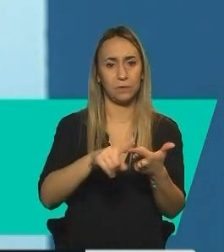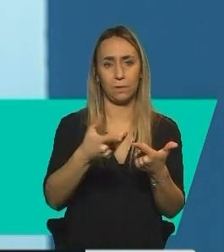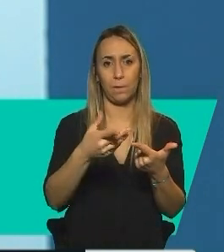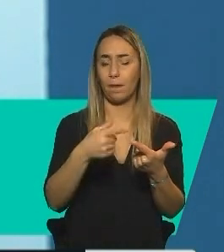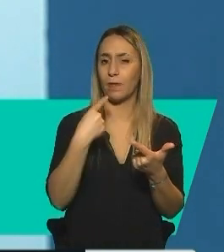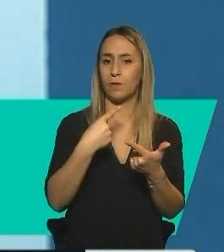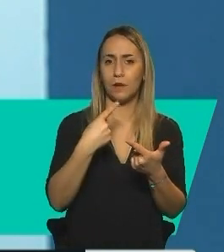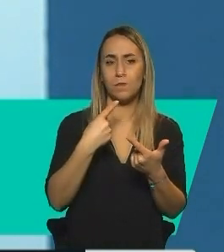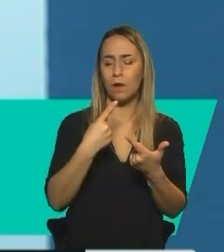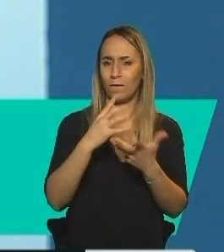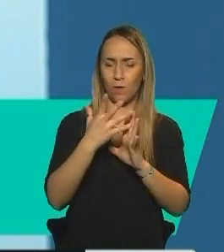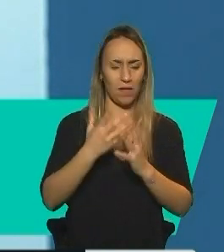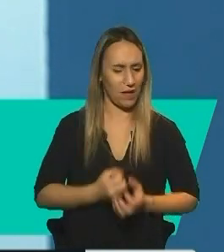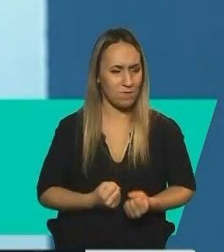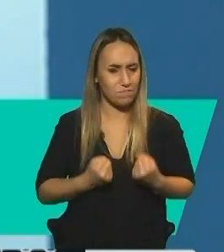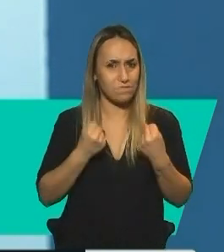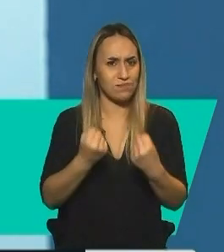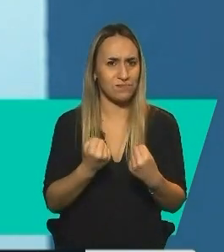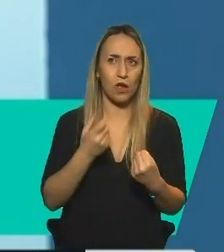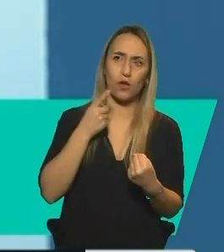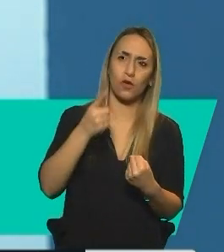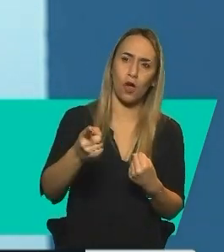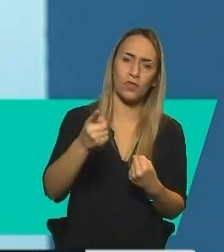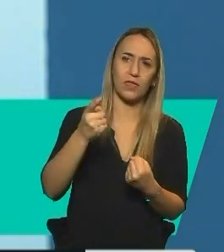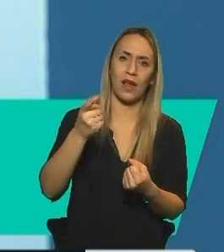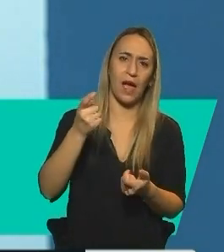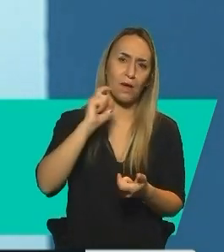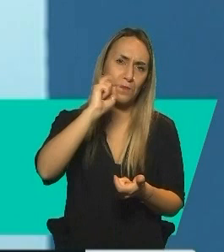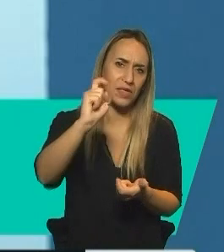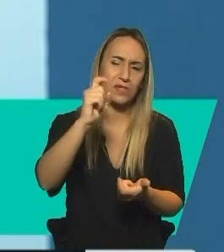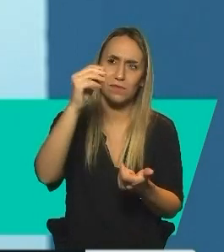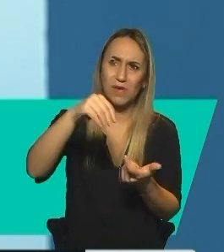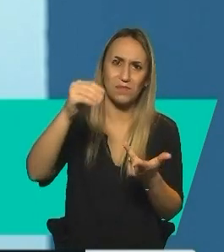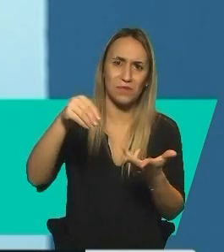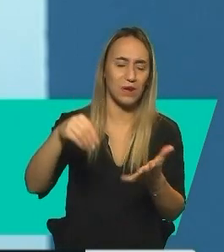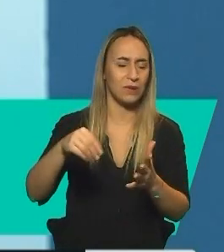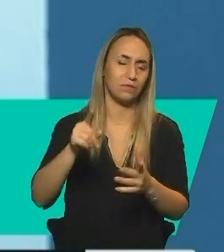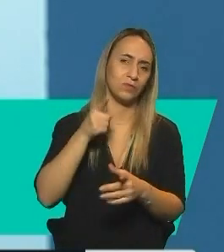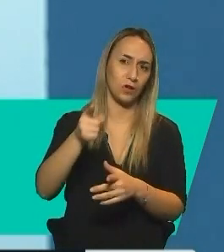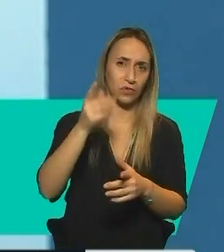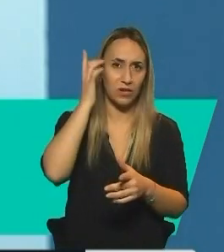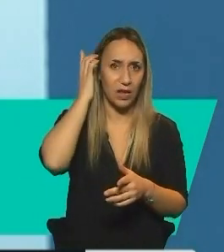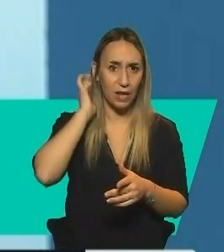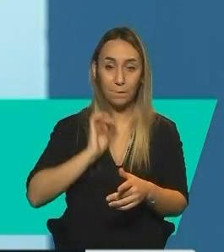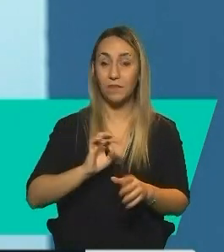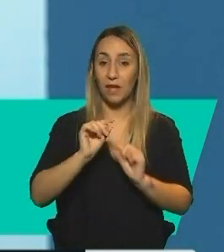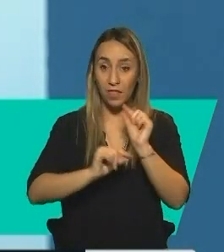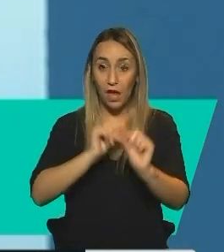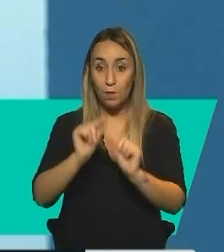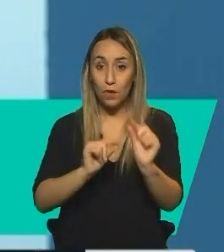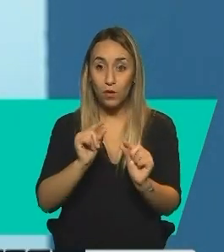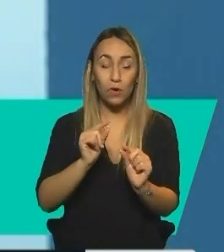a la resiliencia, en cuanto a la impunidad. Y de algún modo fuimos logrando, mediante